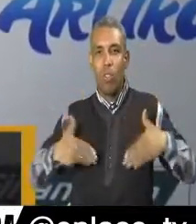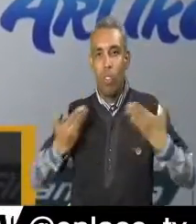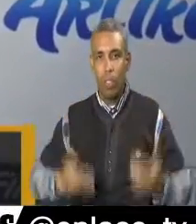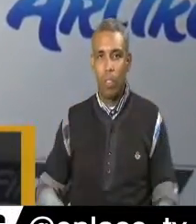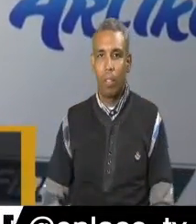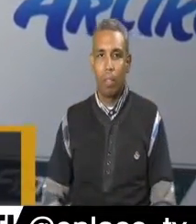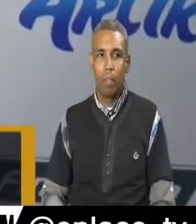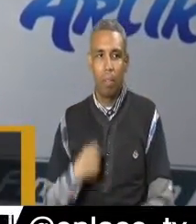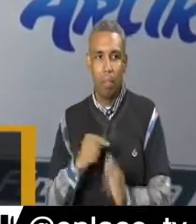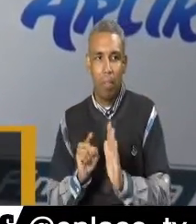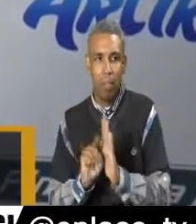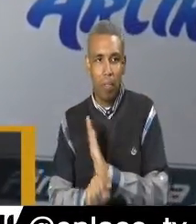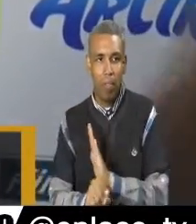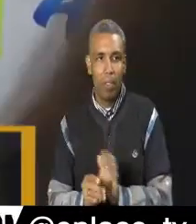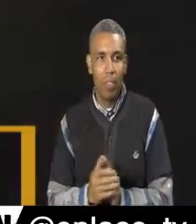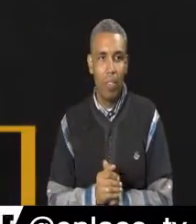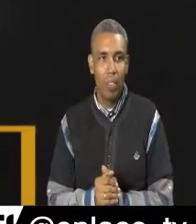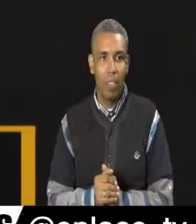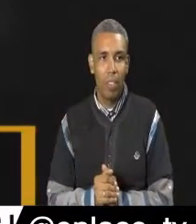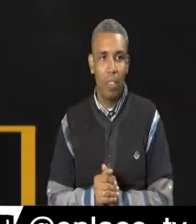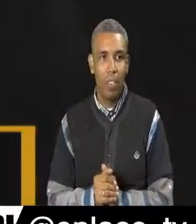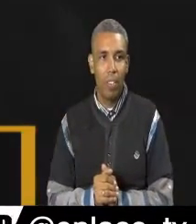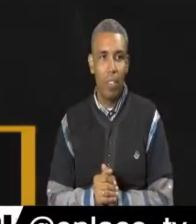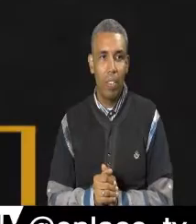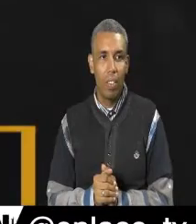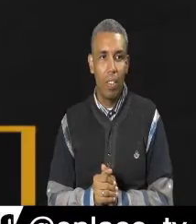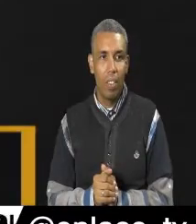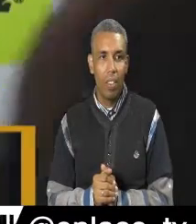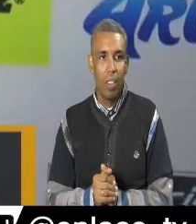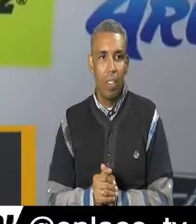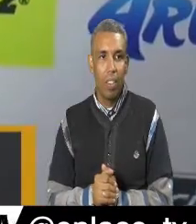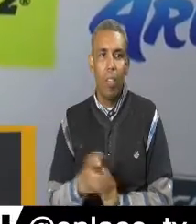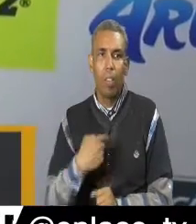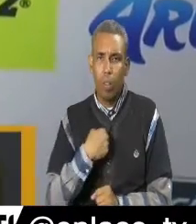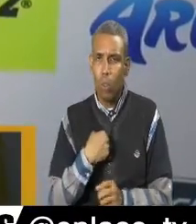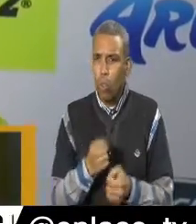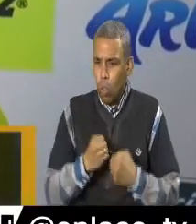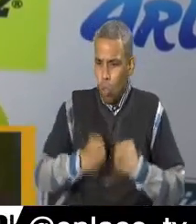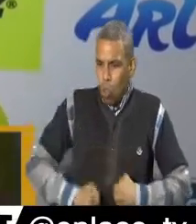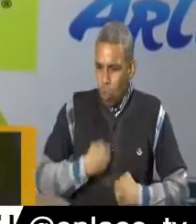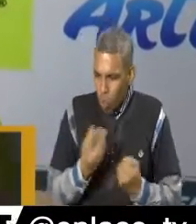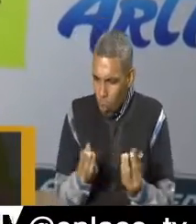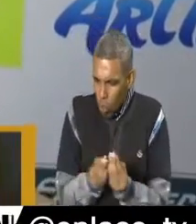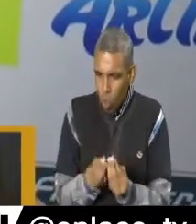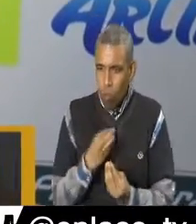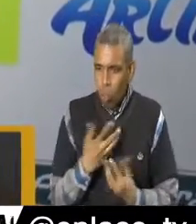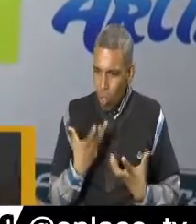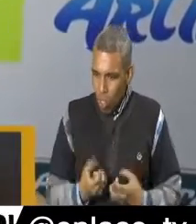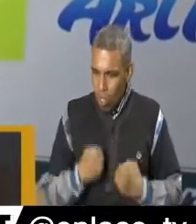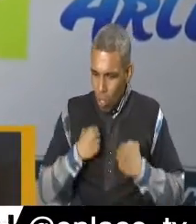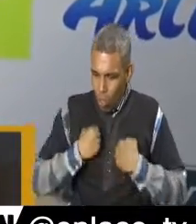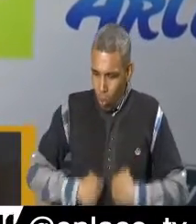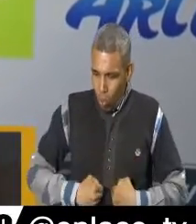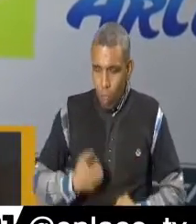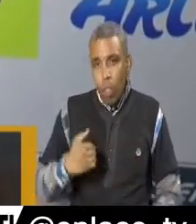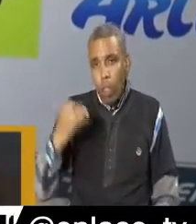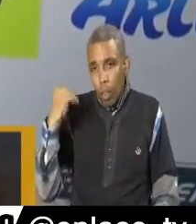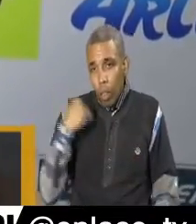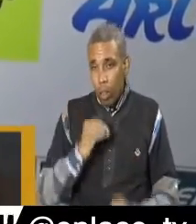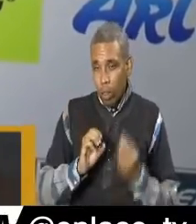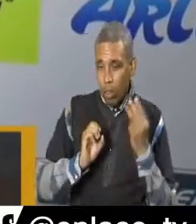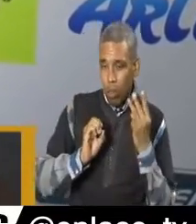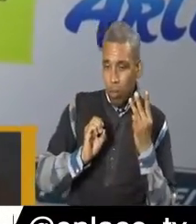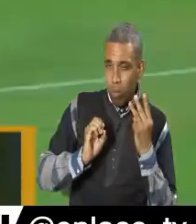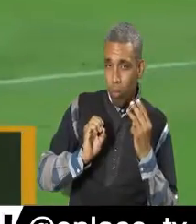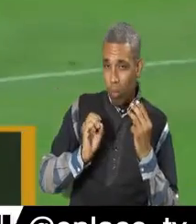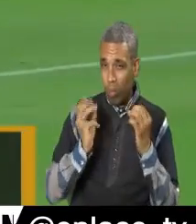Sí, gracias a Dios hicimos las cosas bastante bien. Creo que hay un grupo fortalecido, con muchas ganas. Veníamos de perder 3-0, un resultado duro